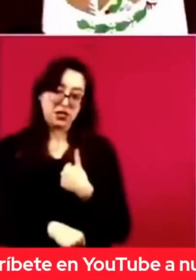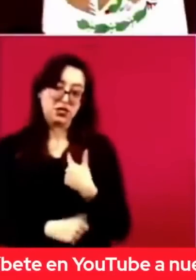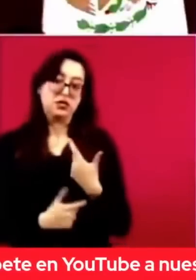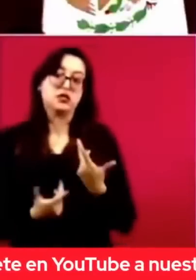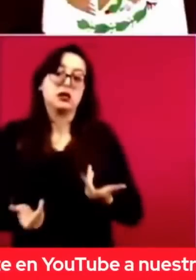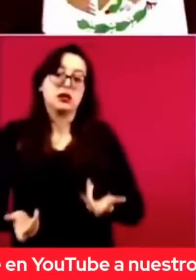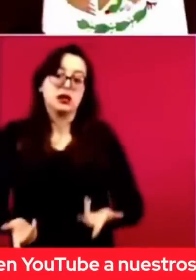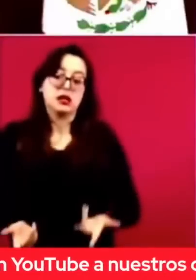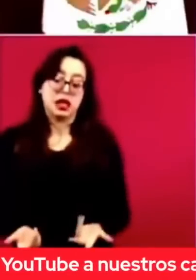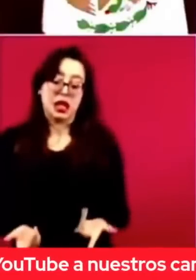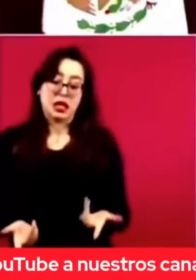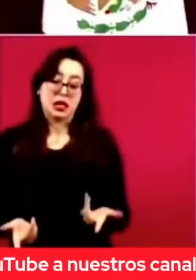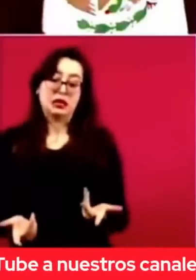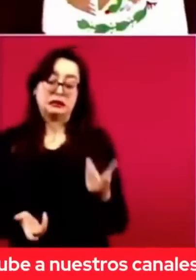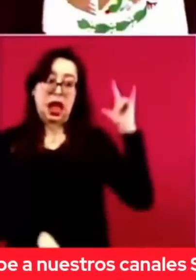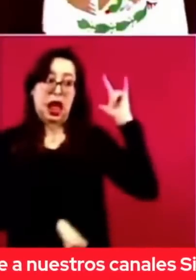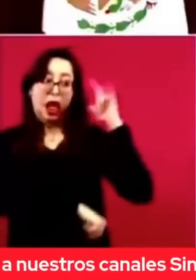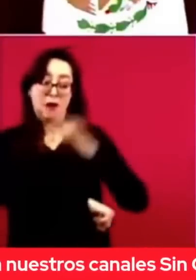cerebrovascular.